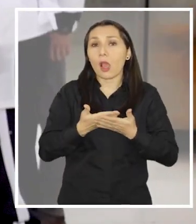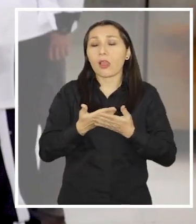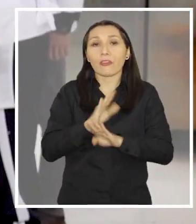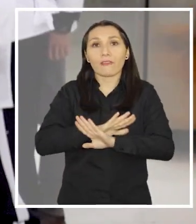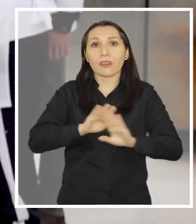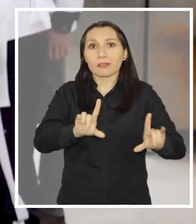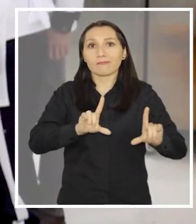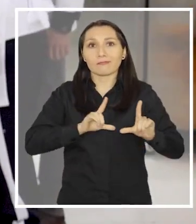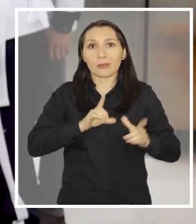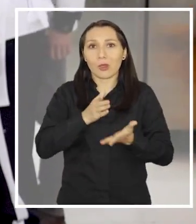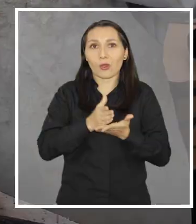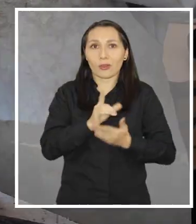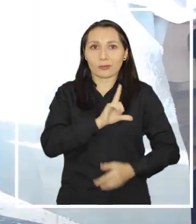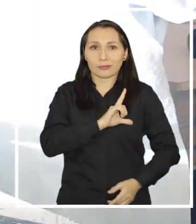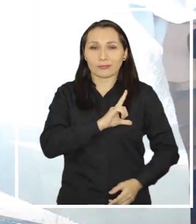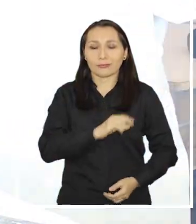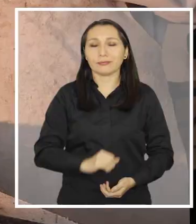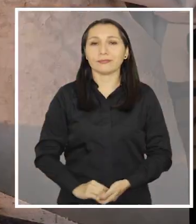vez que egresaban del liceo.